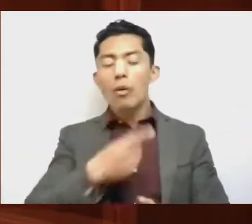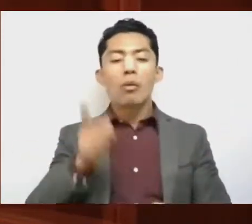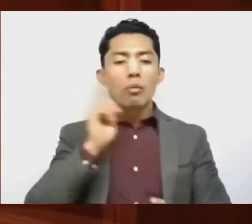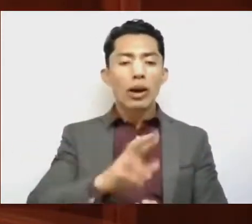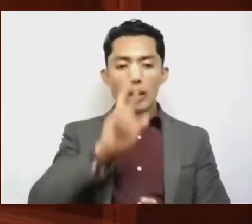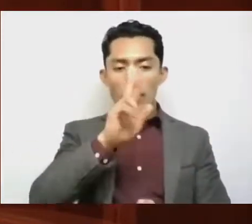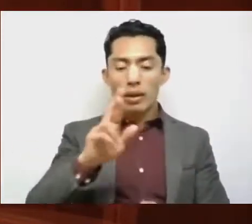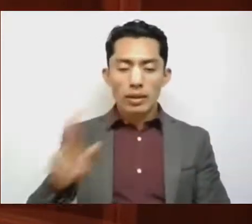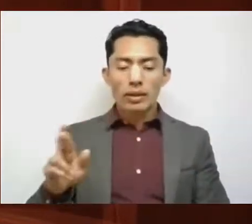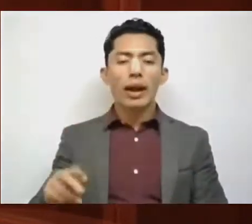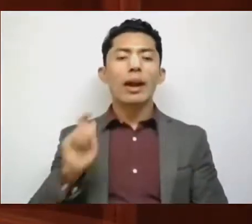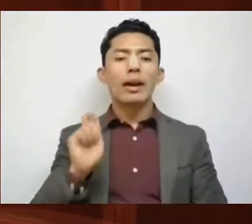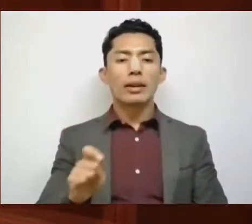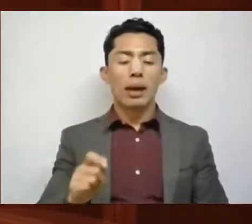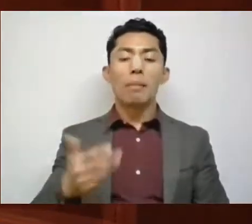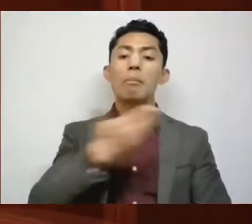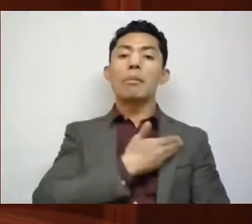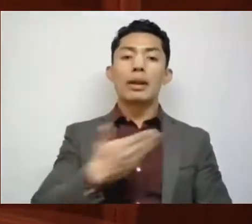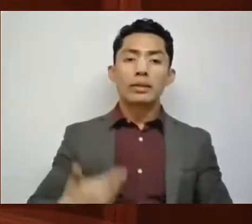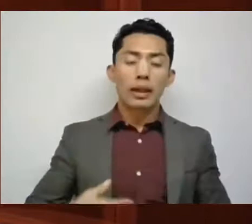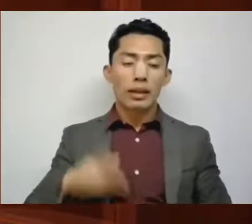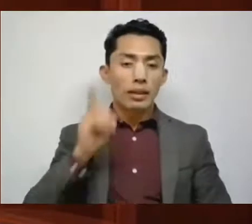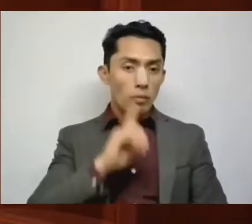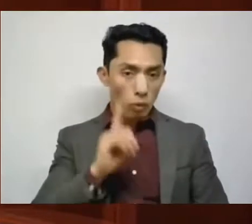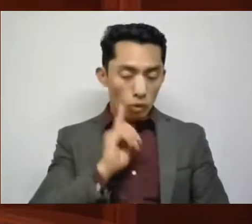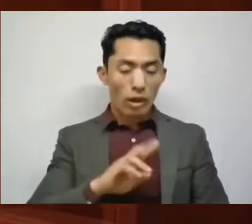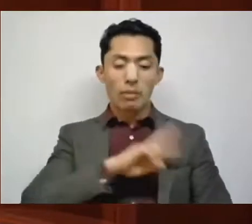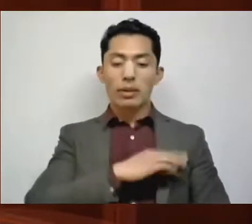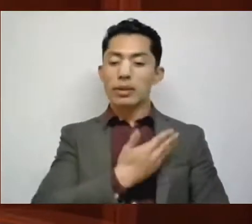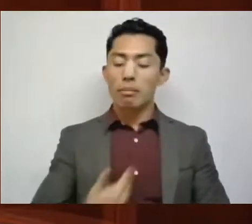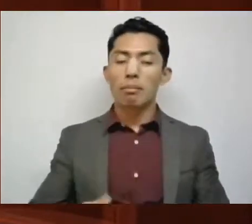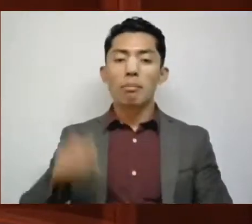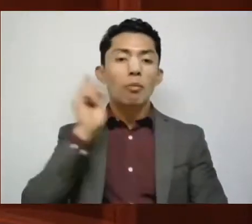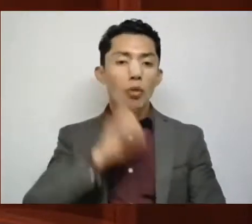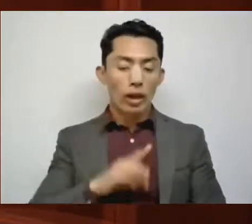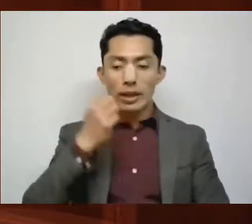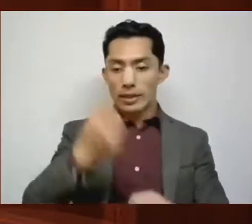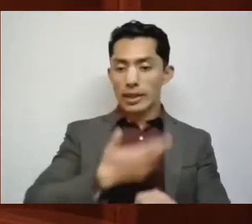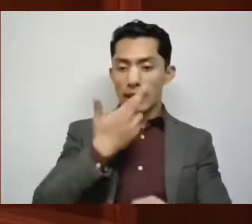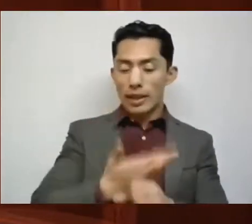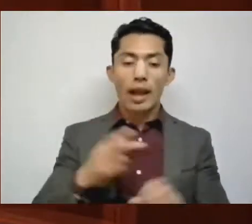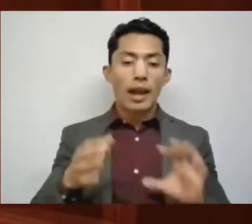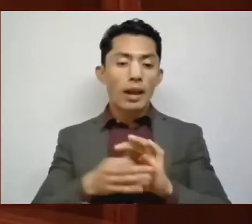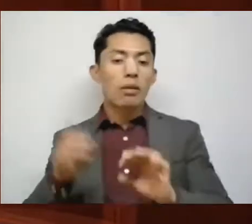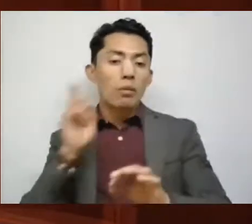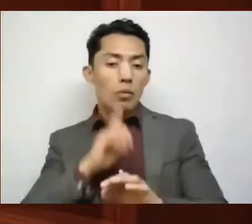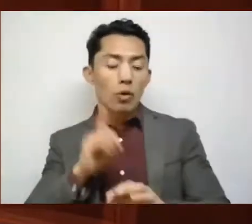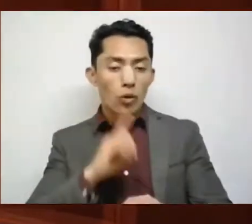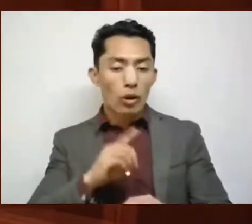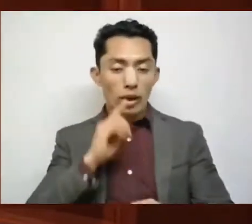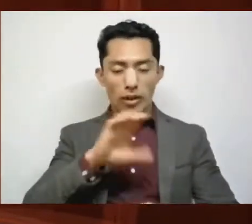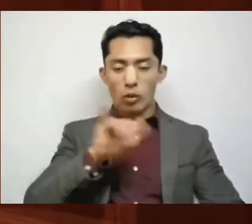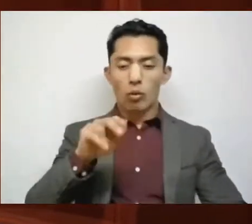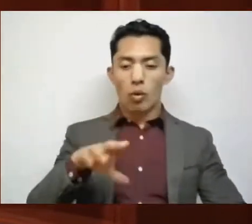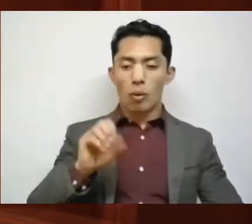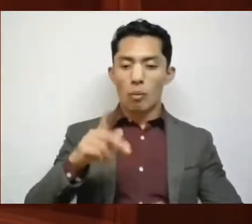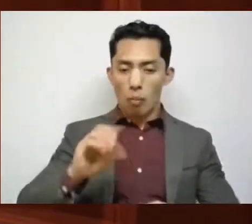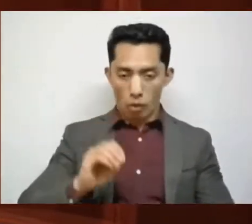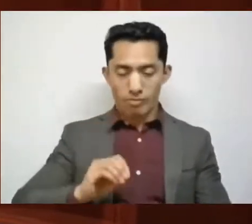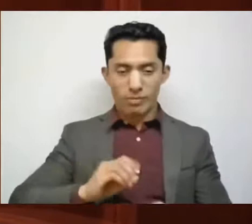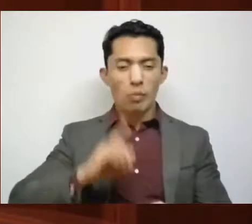de presidenta, vicepresidenta o secretaria de la Junta de Coordinación Política. Lo